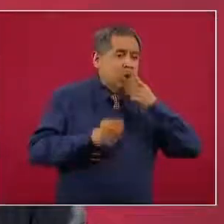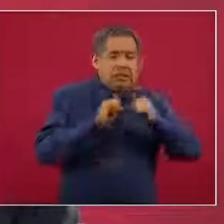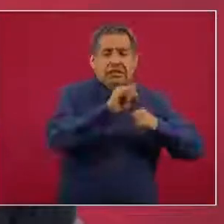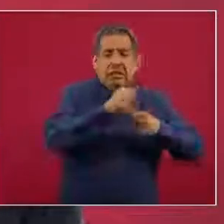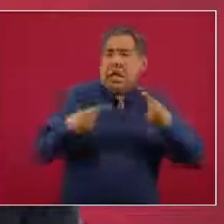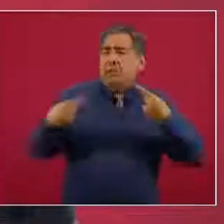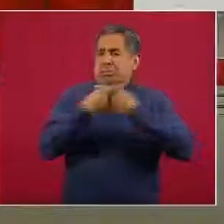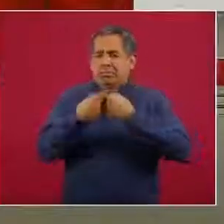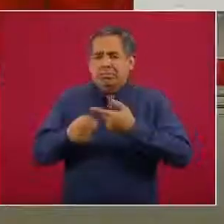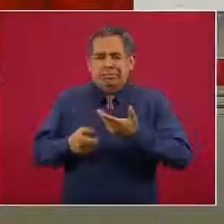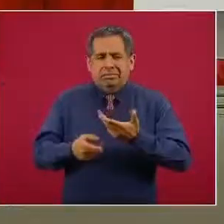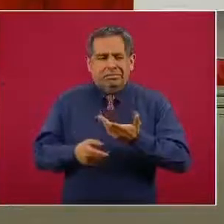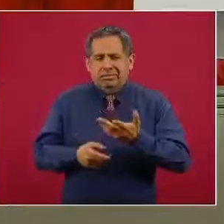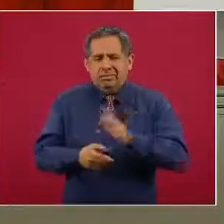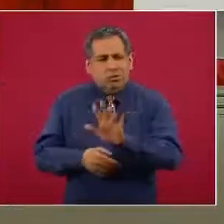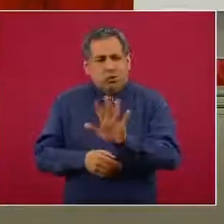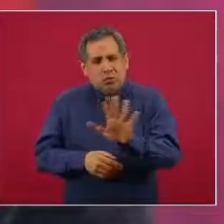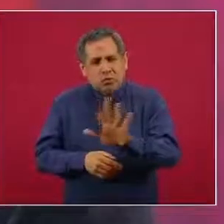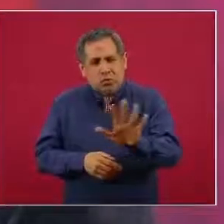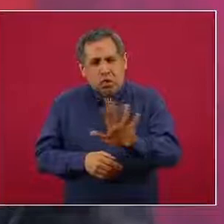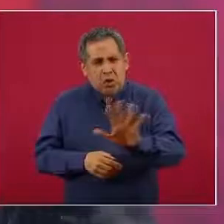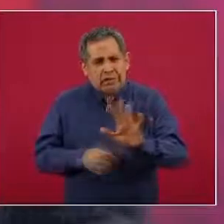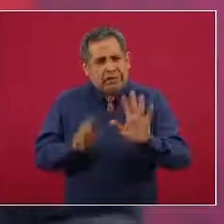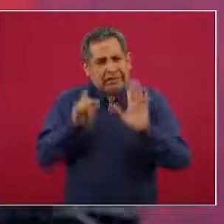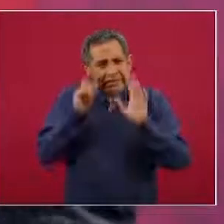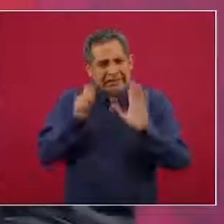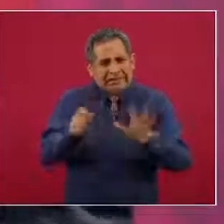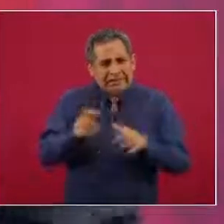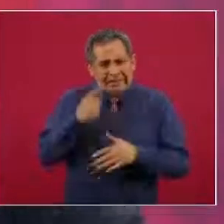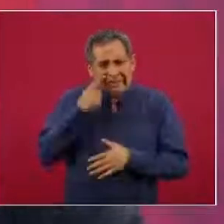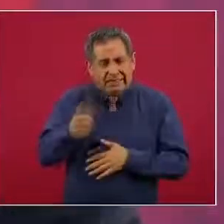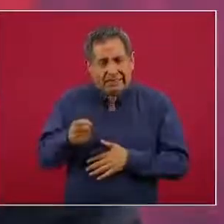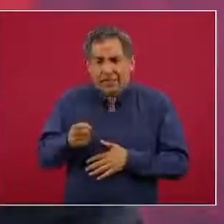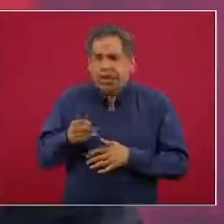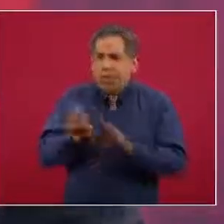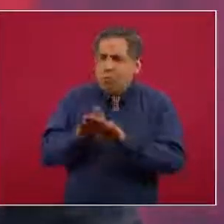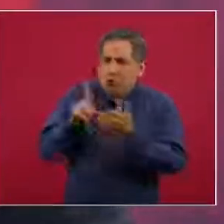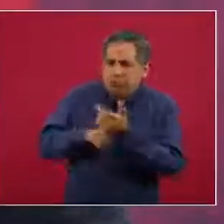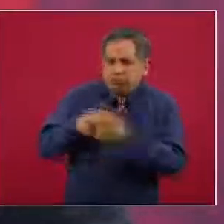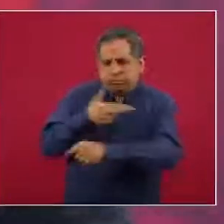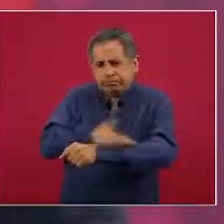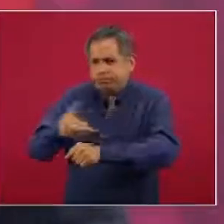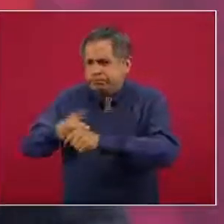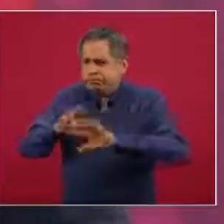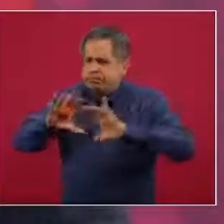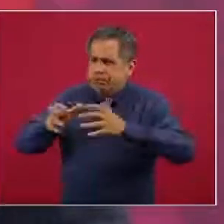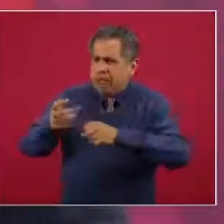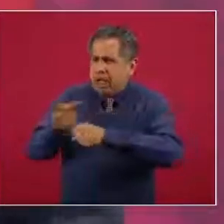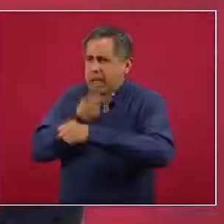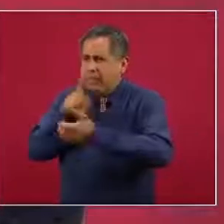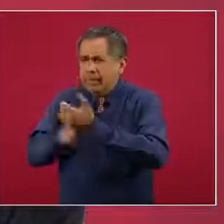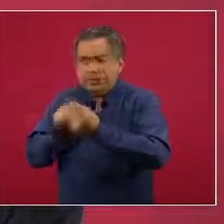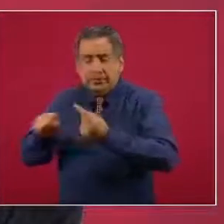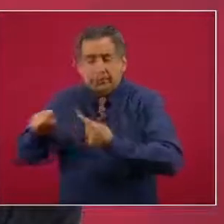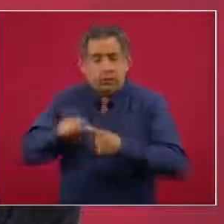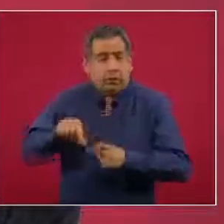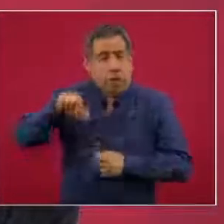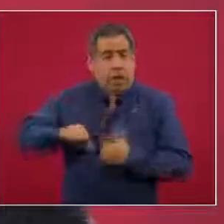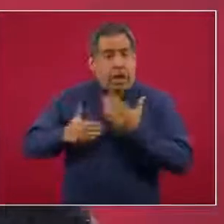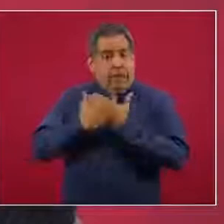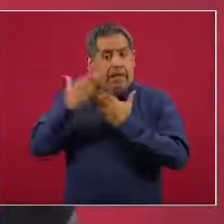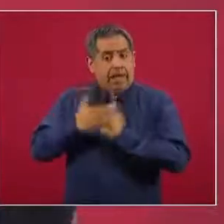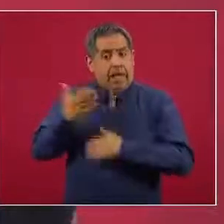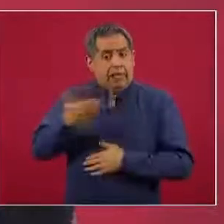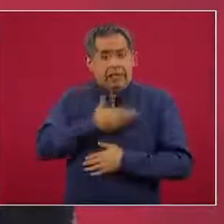está pasando? No está pasando nada, estamos teniendo unas apreciaciones sistemáticas de todos los fenómenos. El presidente esta misma mañana